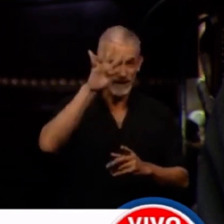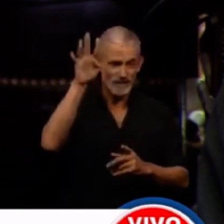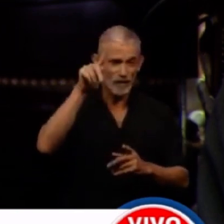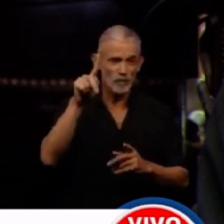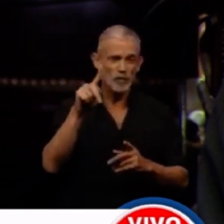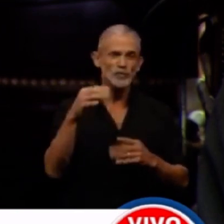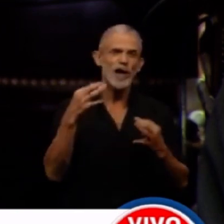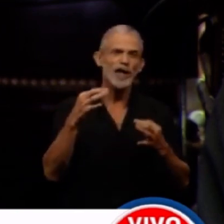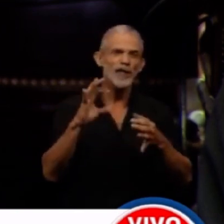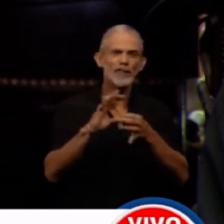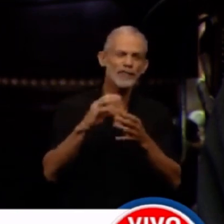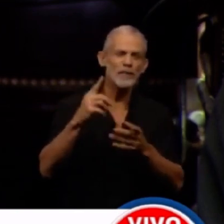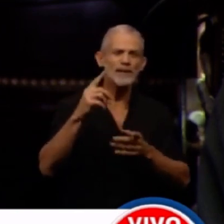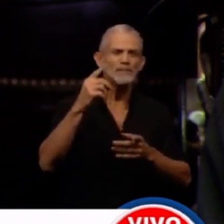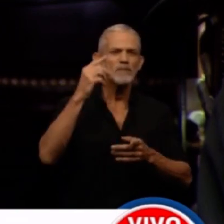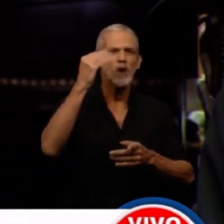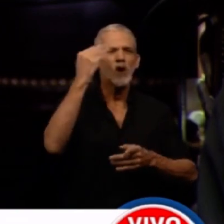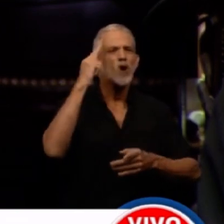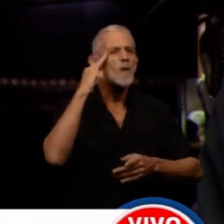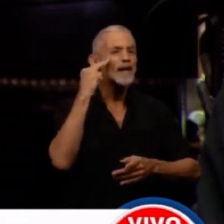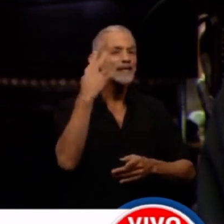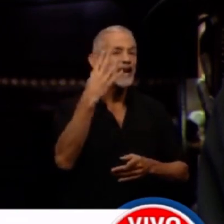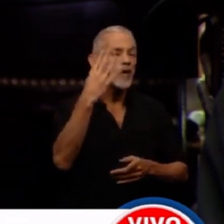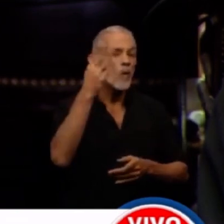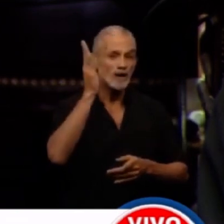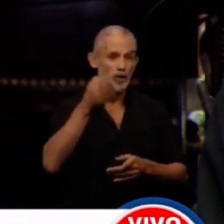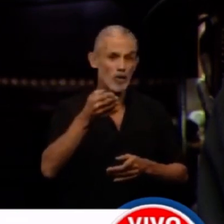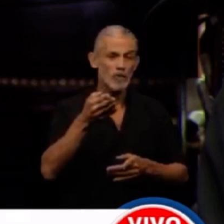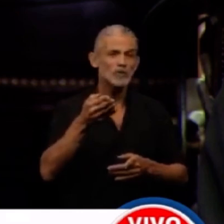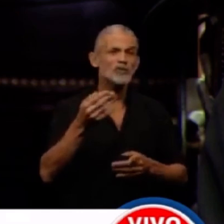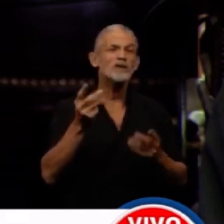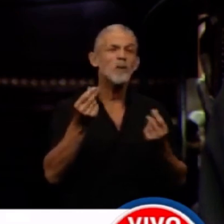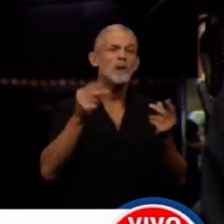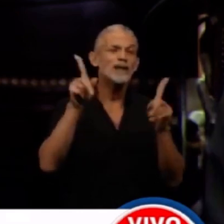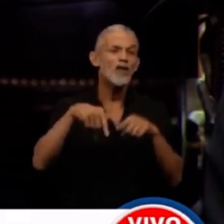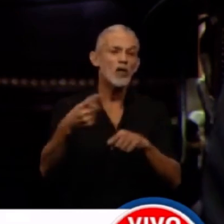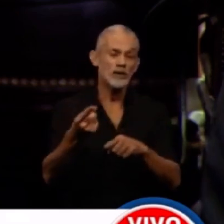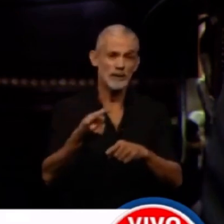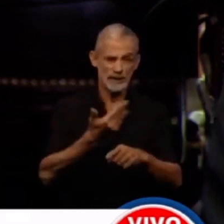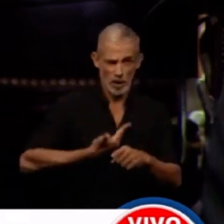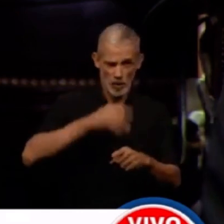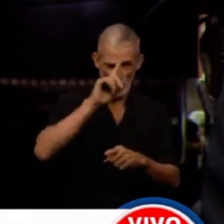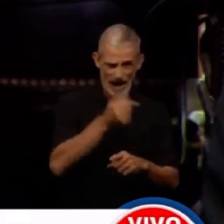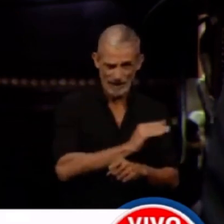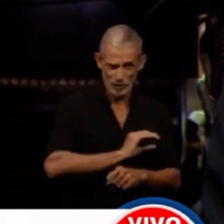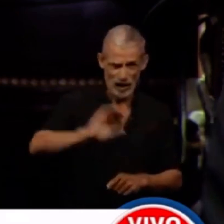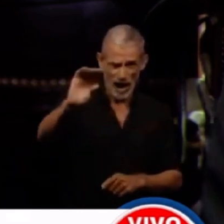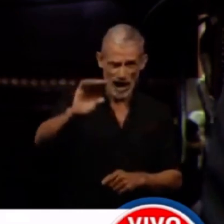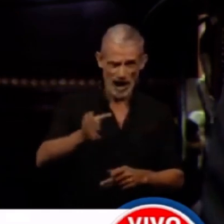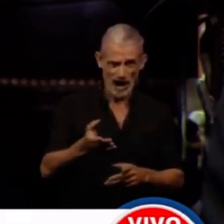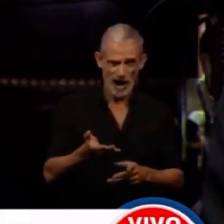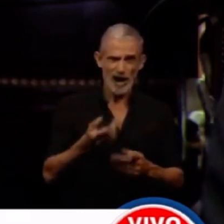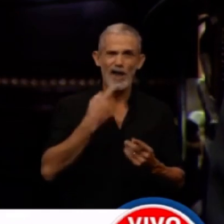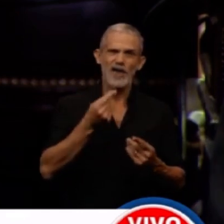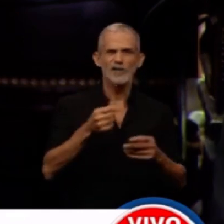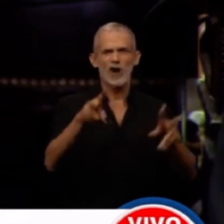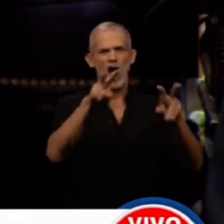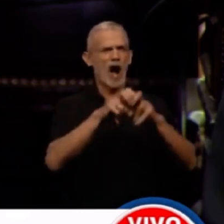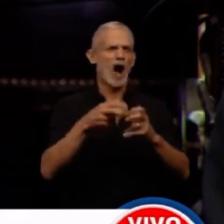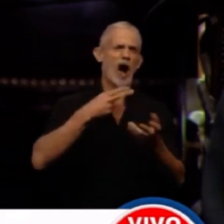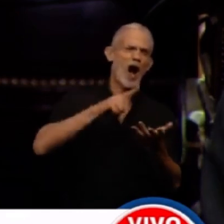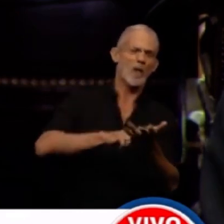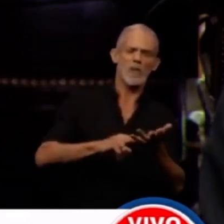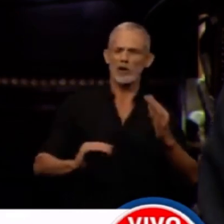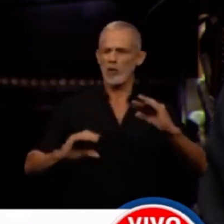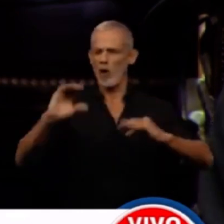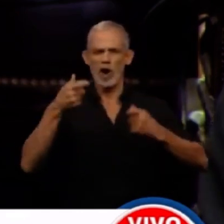sus recursos en un 94% de la coparticipación nacional y hablan de que tienen superávit fiscal, pues